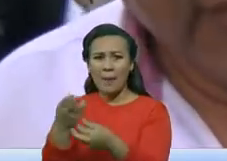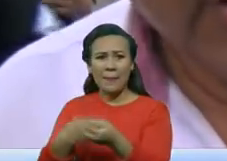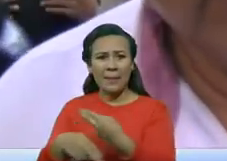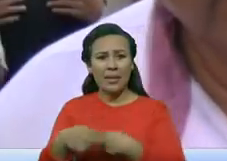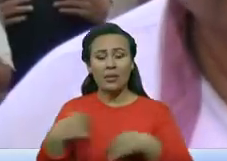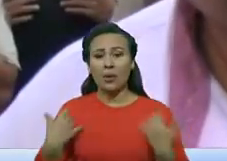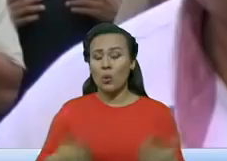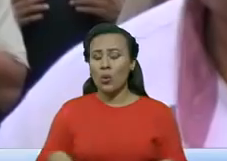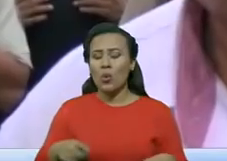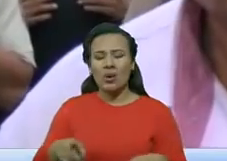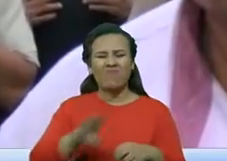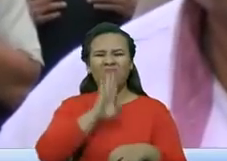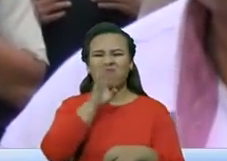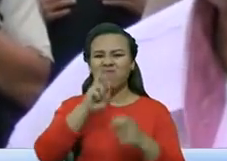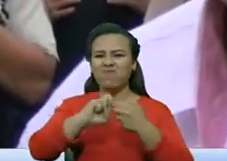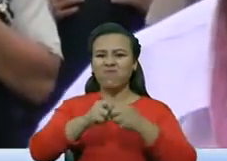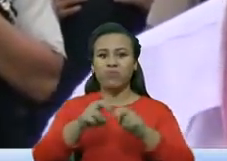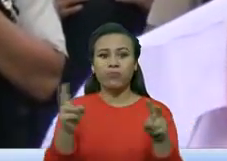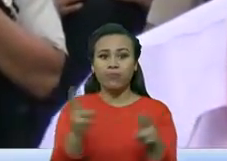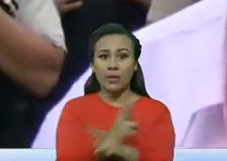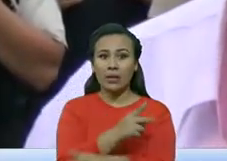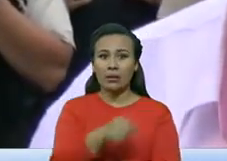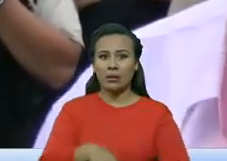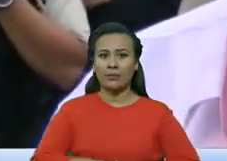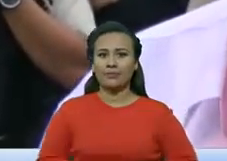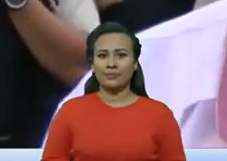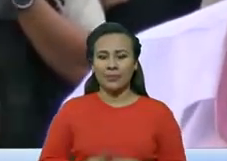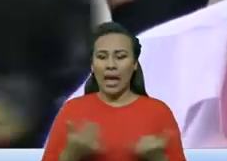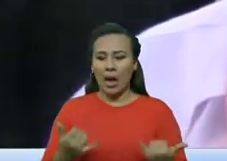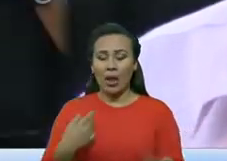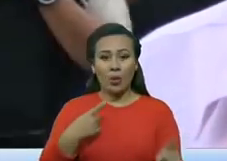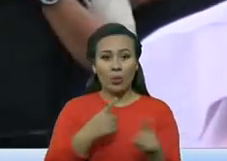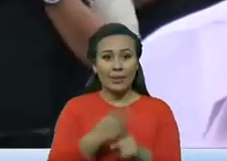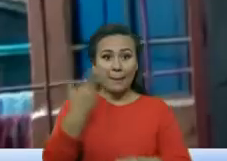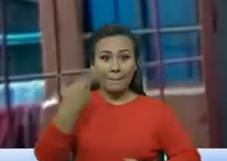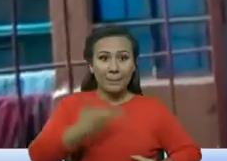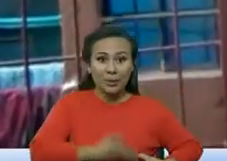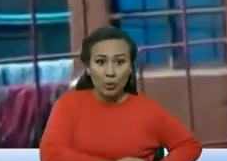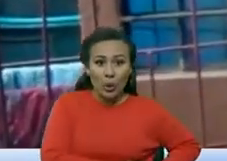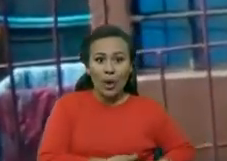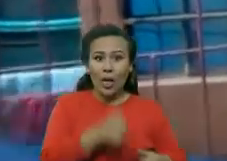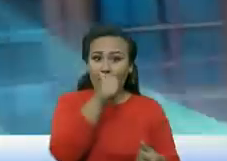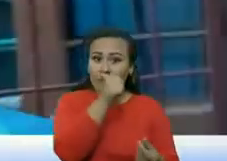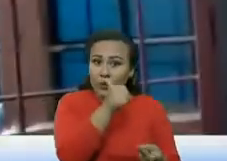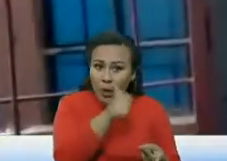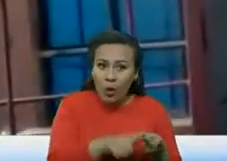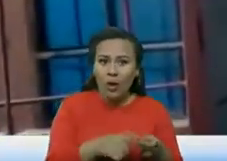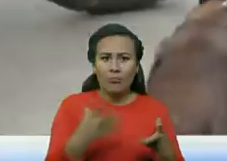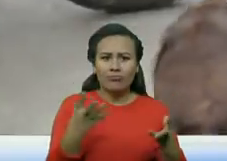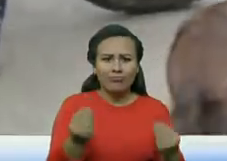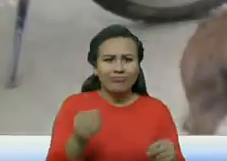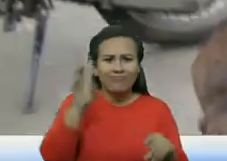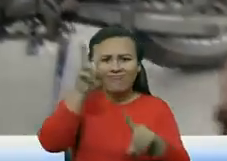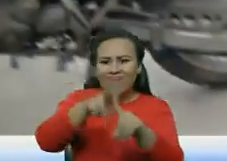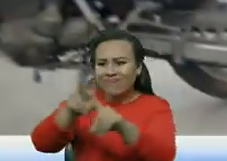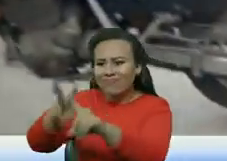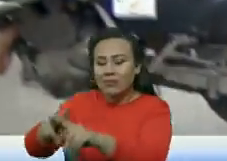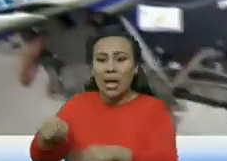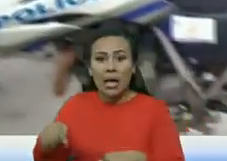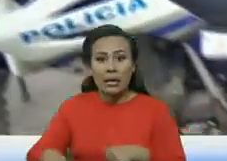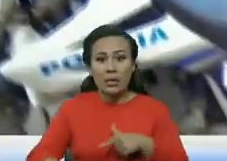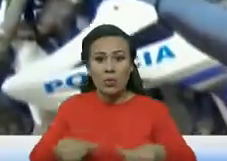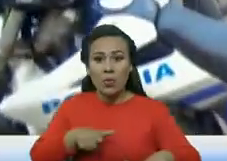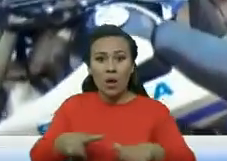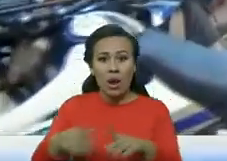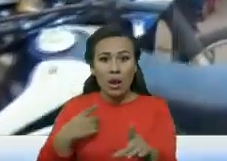¿Este sector es conflictivo? Conflictivo siempre, sí. ¿Y aquí es lo que se ha podido encontrar? Se han encontrado armas, drogas. Entre todos los allanamientos realizados, se decomisó